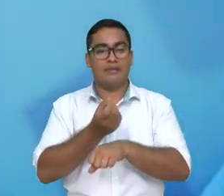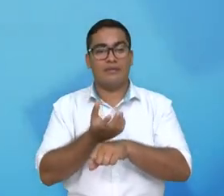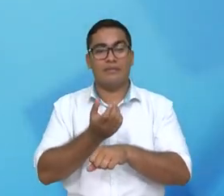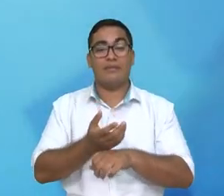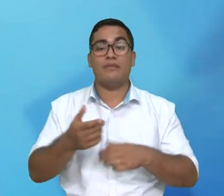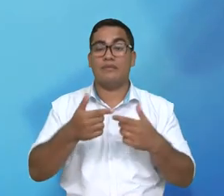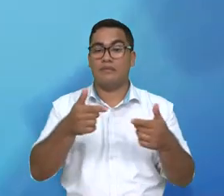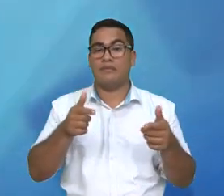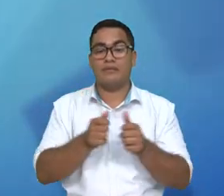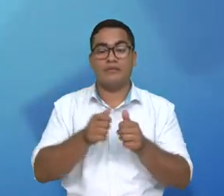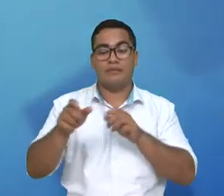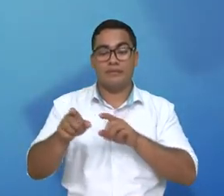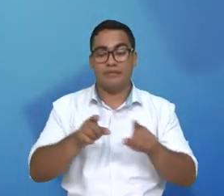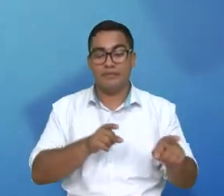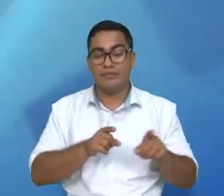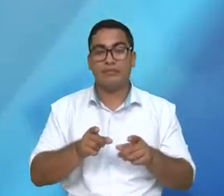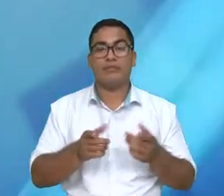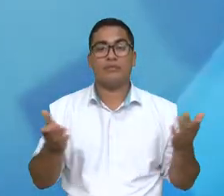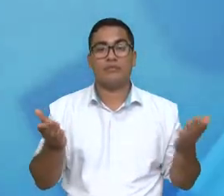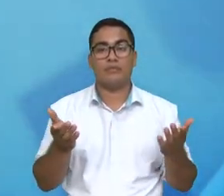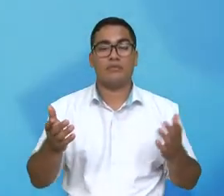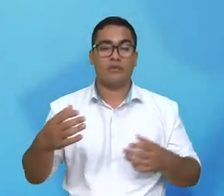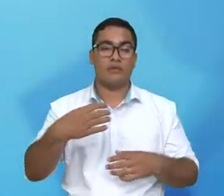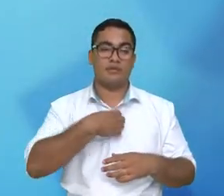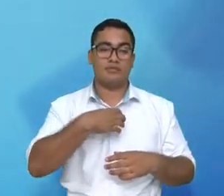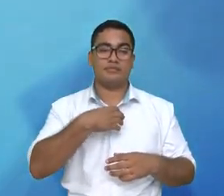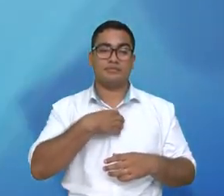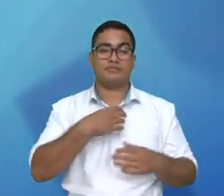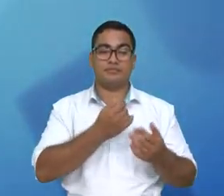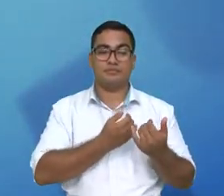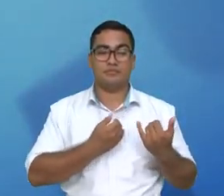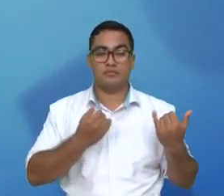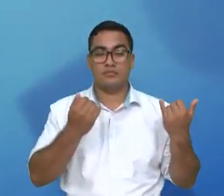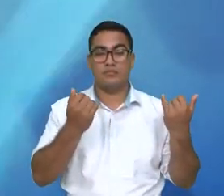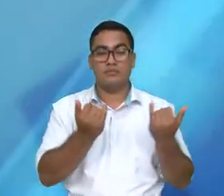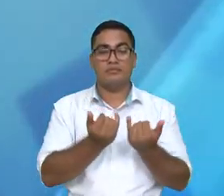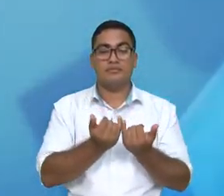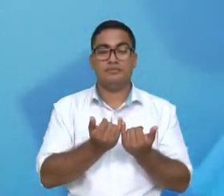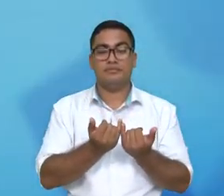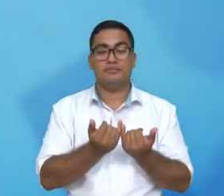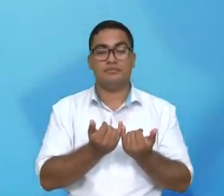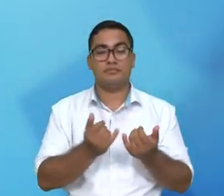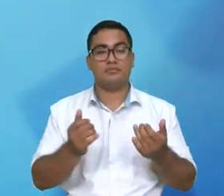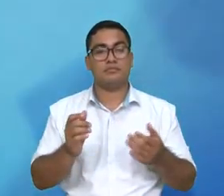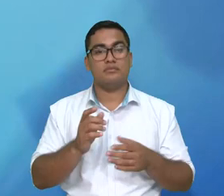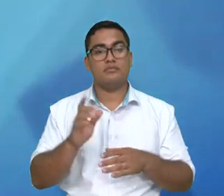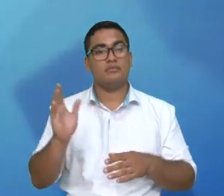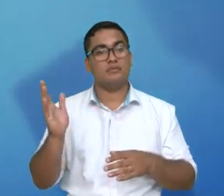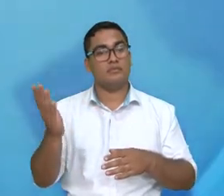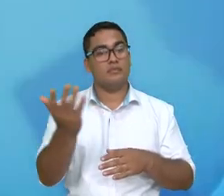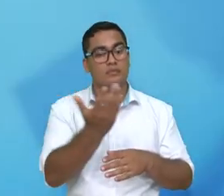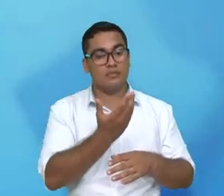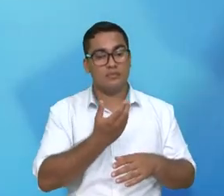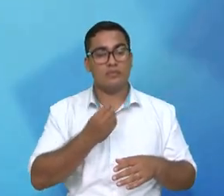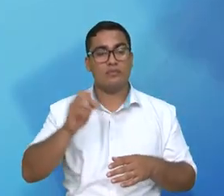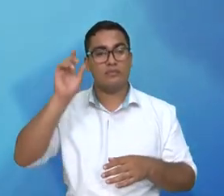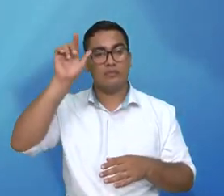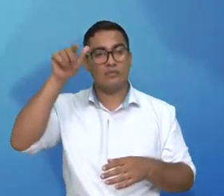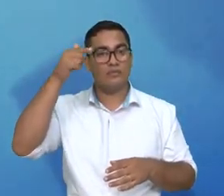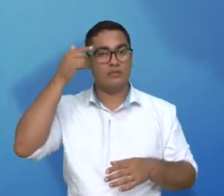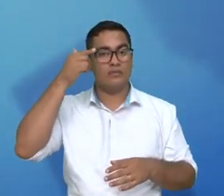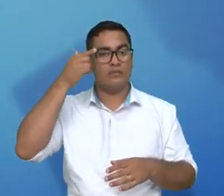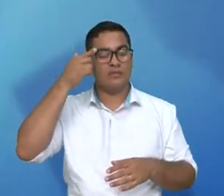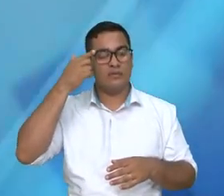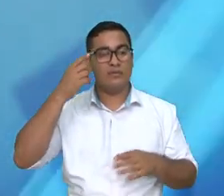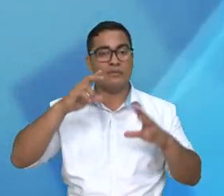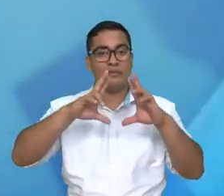de las instituciones, desde nuestras instituciones, todas las instituciones del Estado nicaragüense,